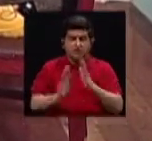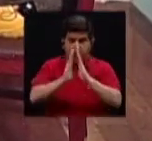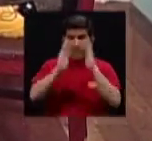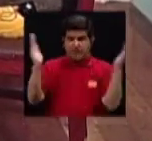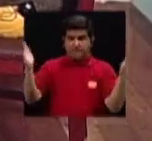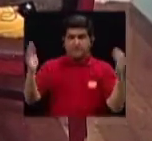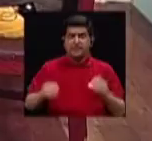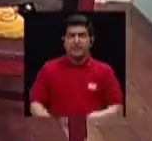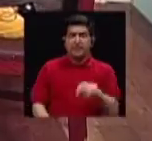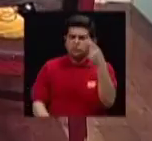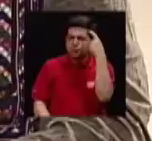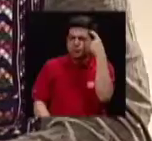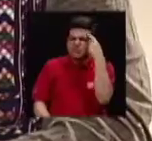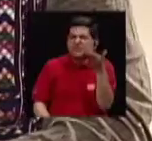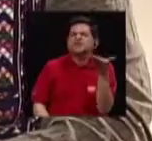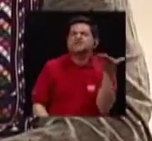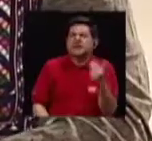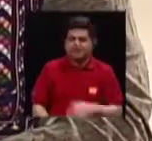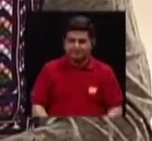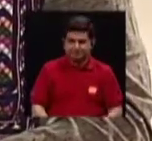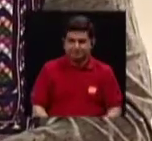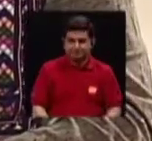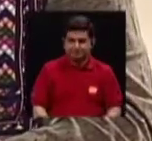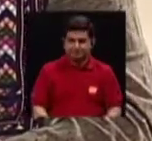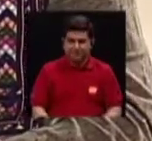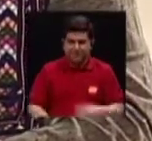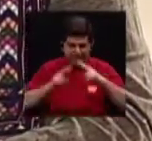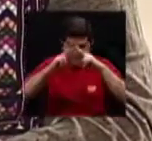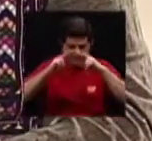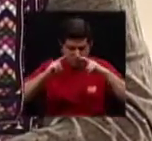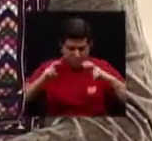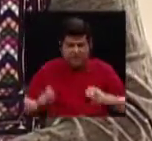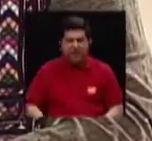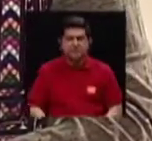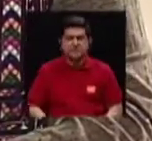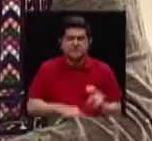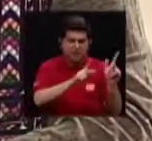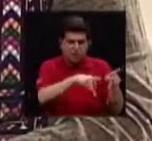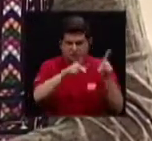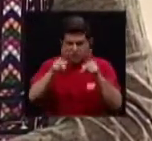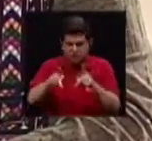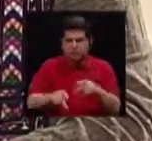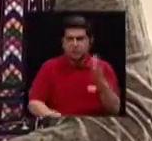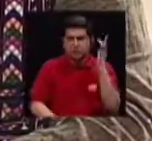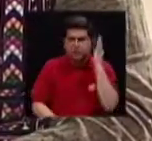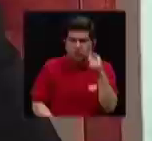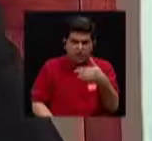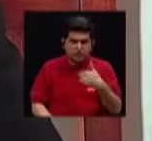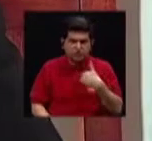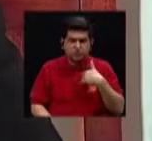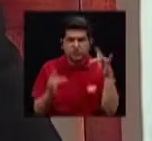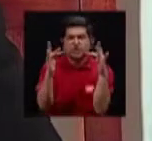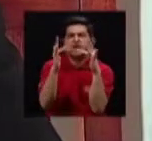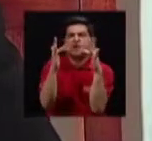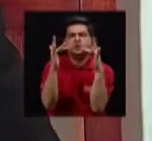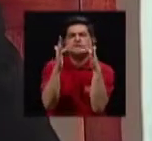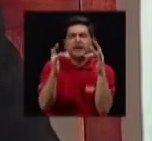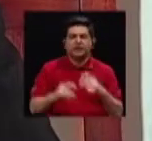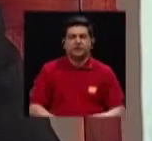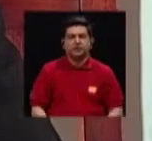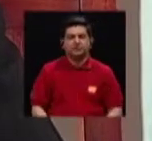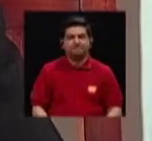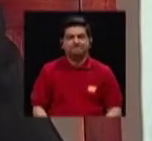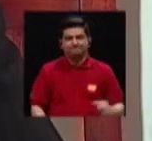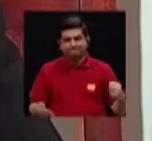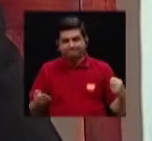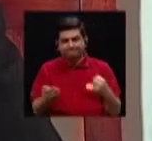¿Qué piensa usted de eso? ¿Cómo lo ve con las usuarias, con las mujeres que usted tiene contacto?